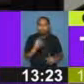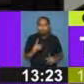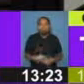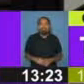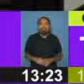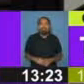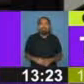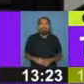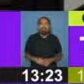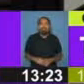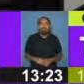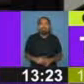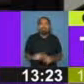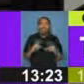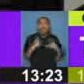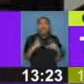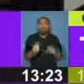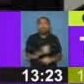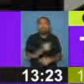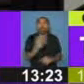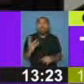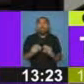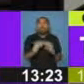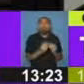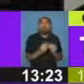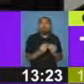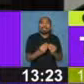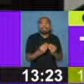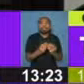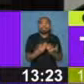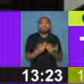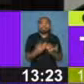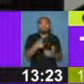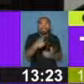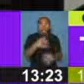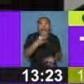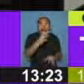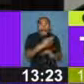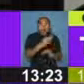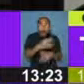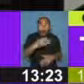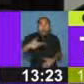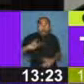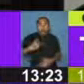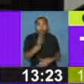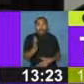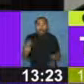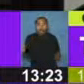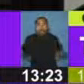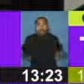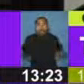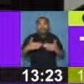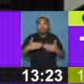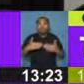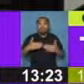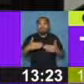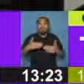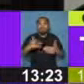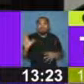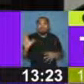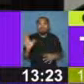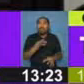educativo van a ir van a cerrar las escuelas las escuelas estas van a pasar a ser privadas va a haber que pagar por